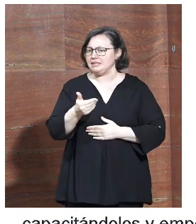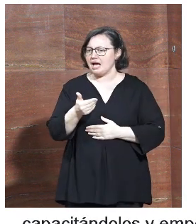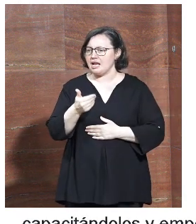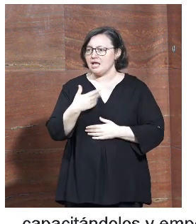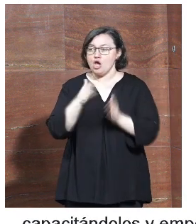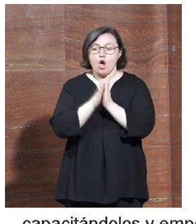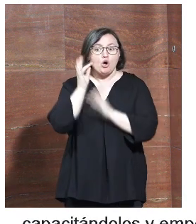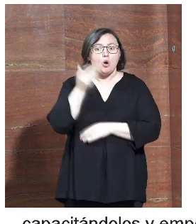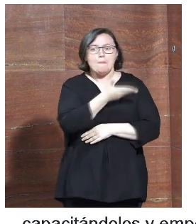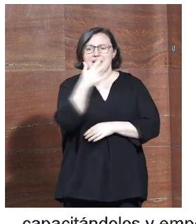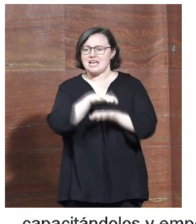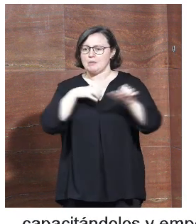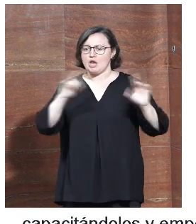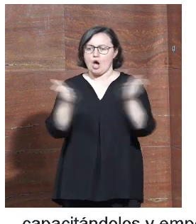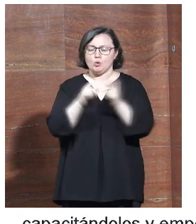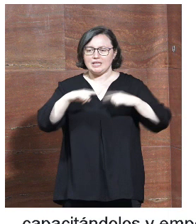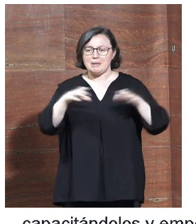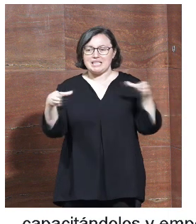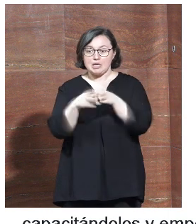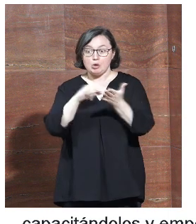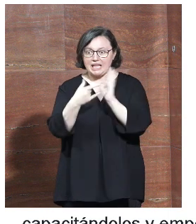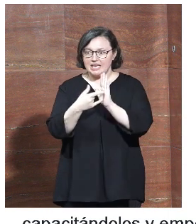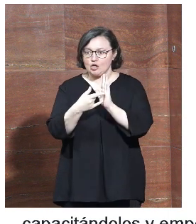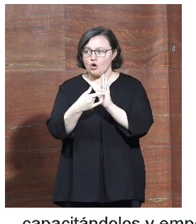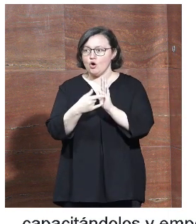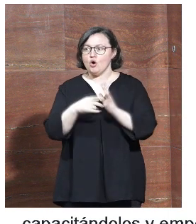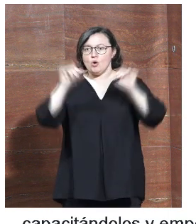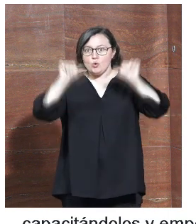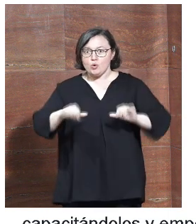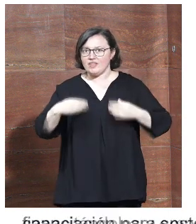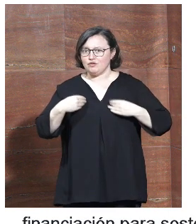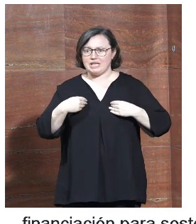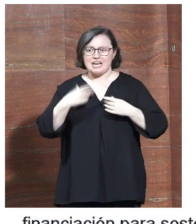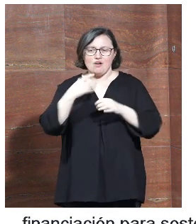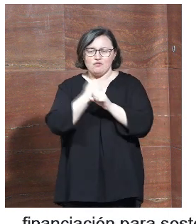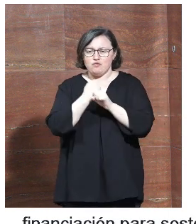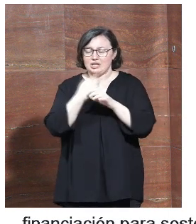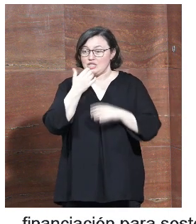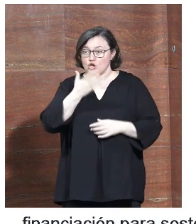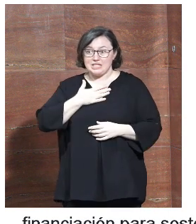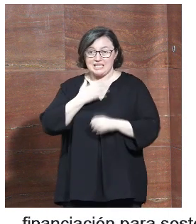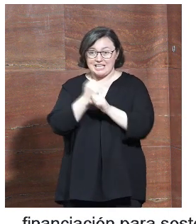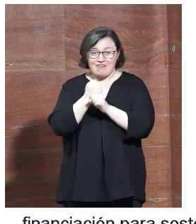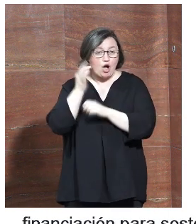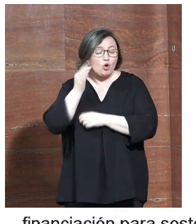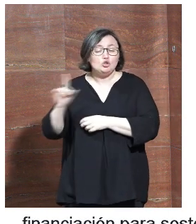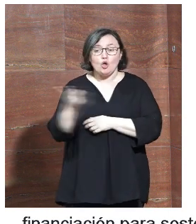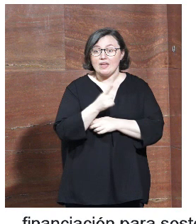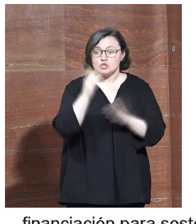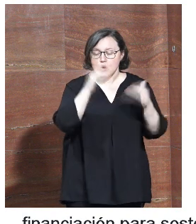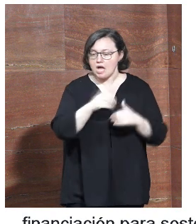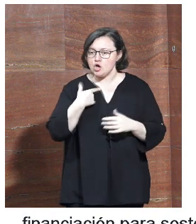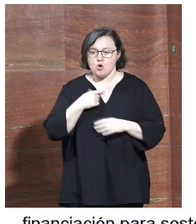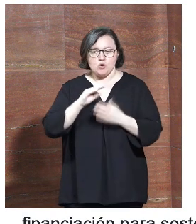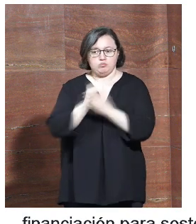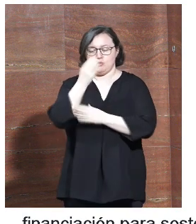de mis compañeras, ¿no?, de Junta y del equipo técnico, porque hoy estoy aquí explicándolo, pero es que esto no sería posible sin el trabajo de todas. Y